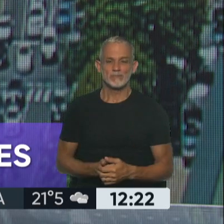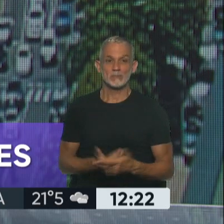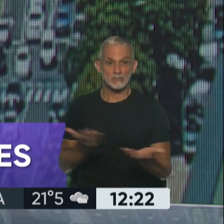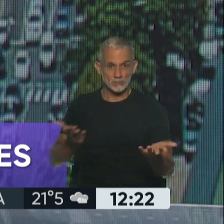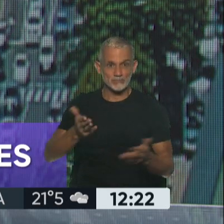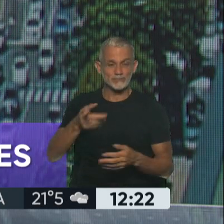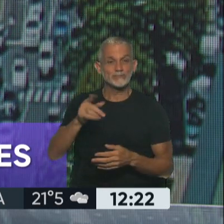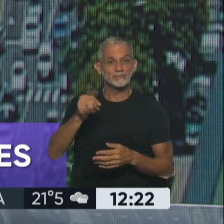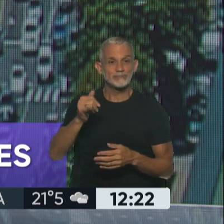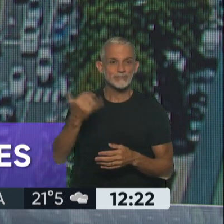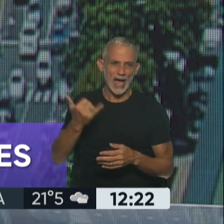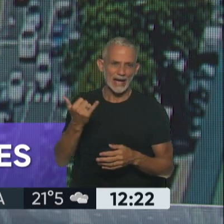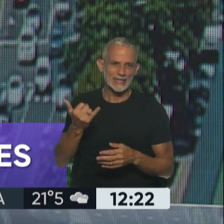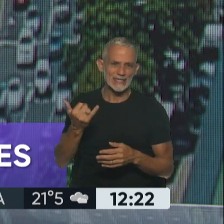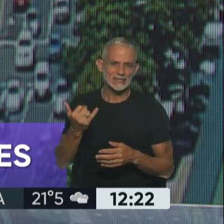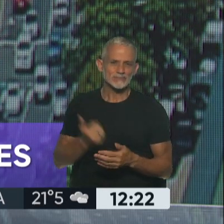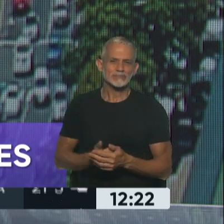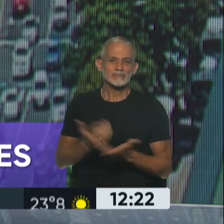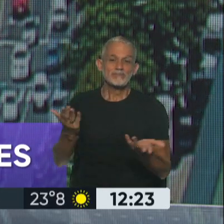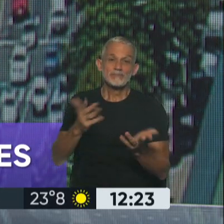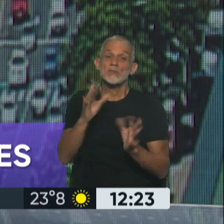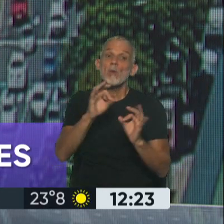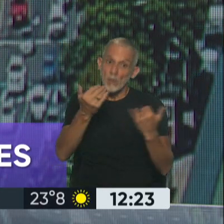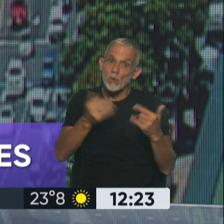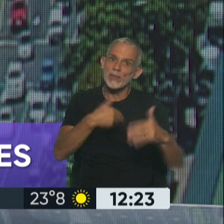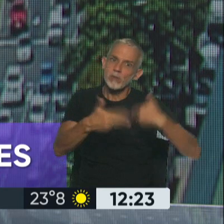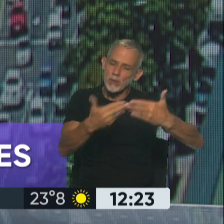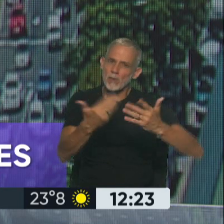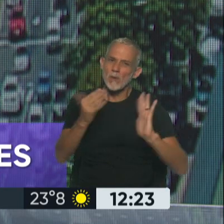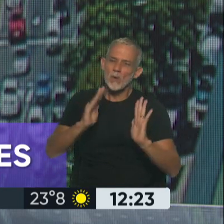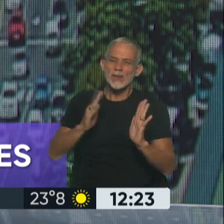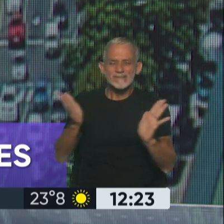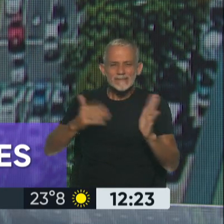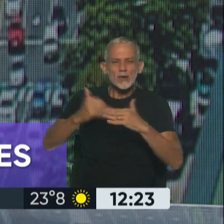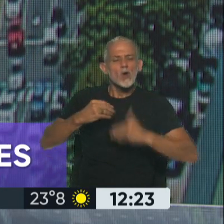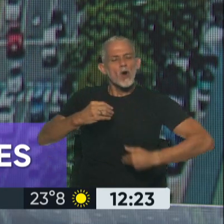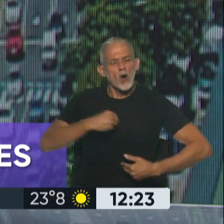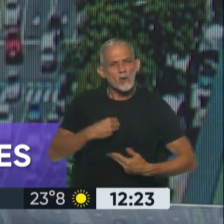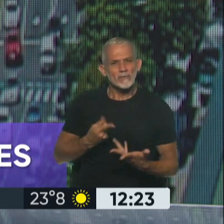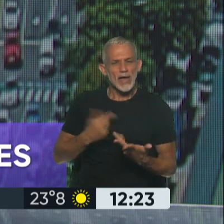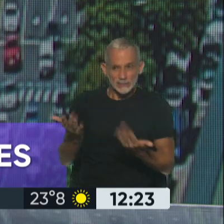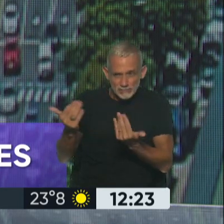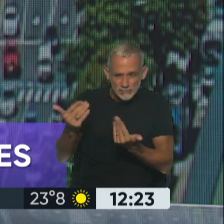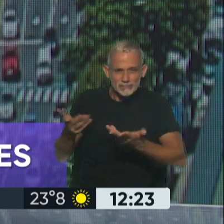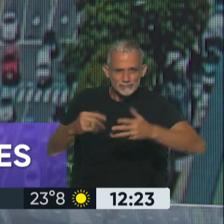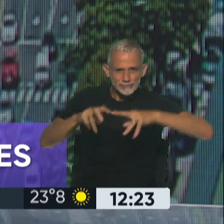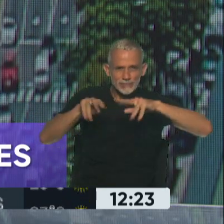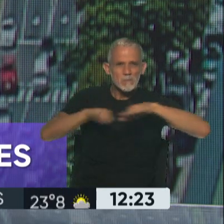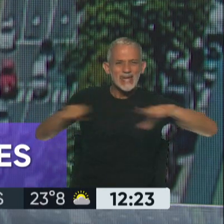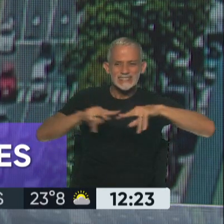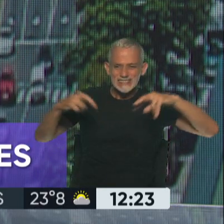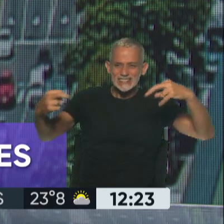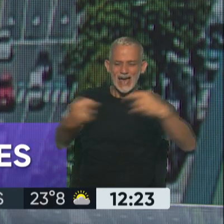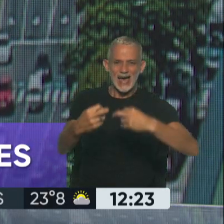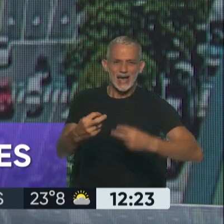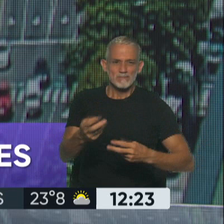eso digo que hay una oportunidad, hay que construir confianza para sentar a los actores alrededor de la mesa y